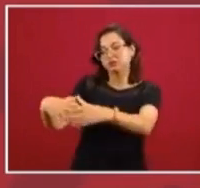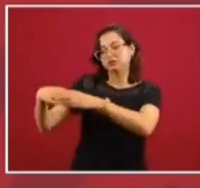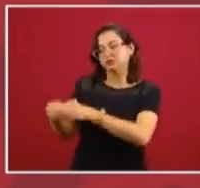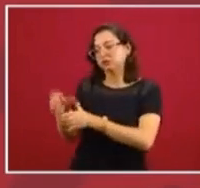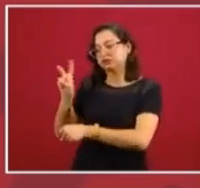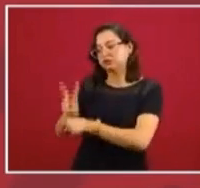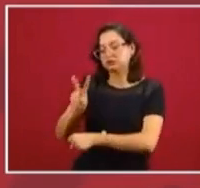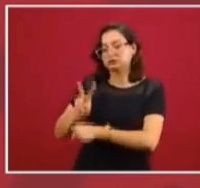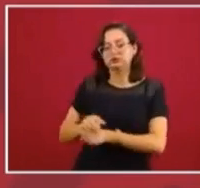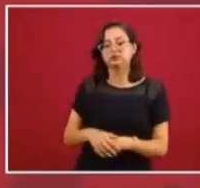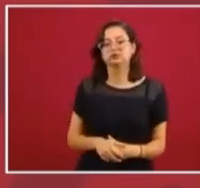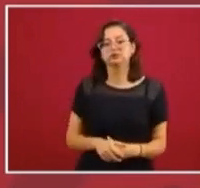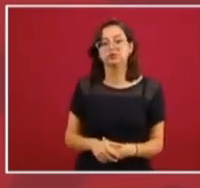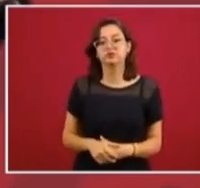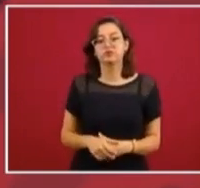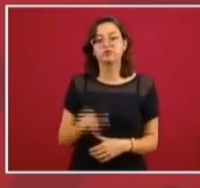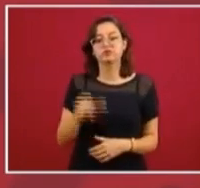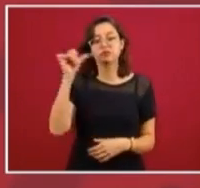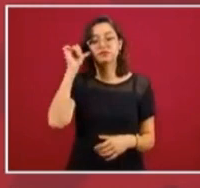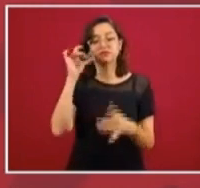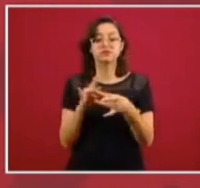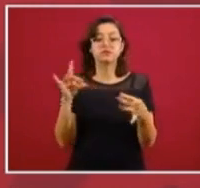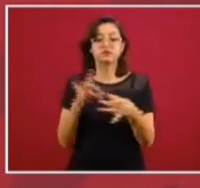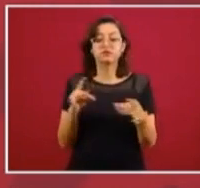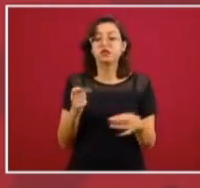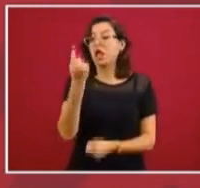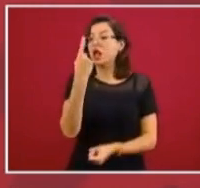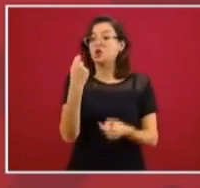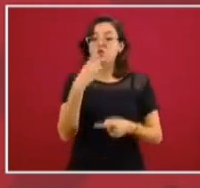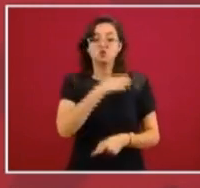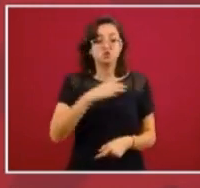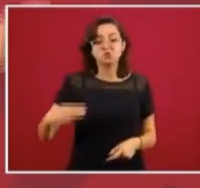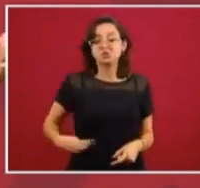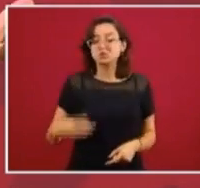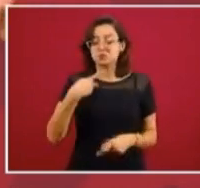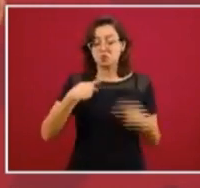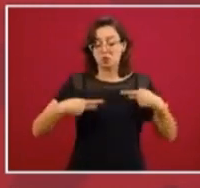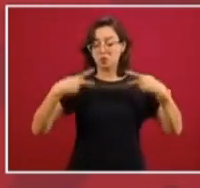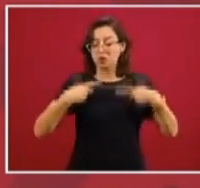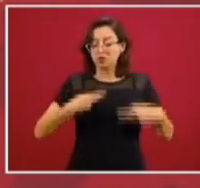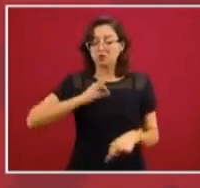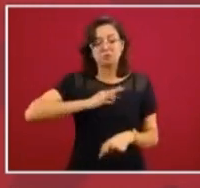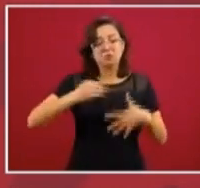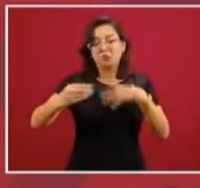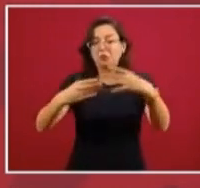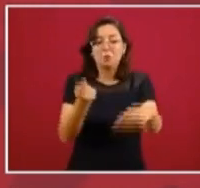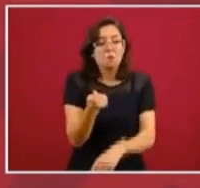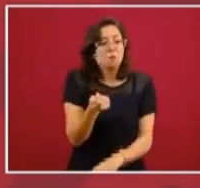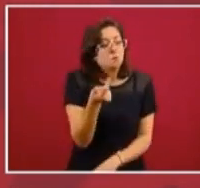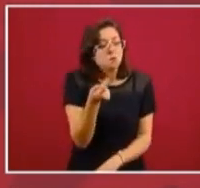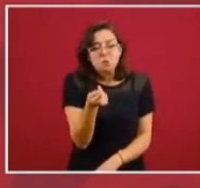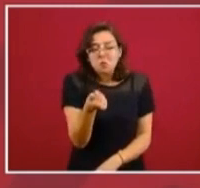1. Ayer explicábamos que los territorios de muy baja transmisión se comportan como territorios que están en fase